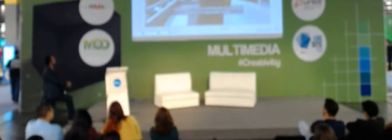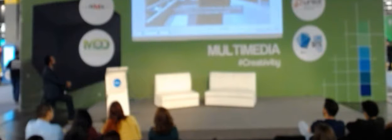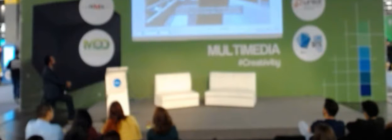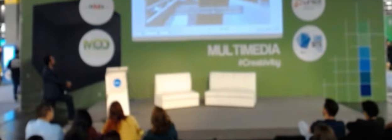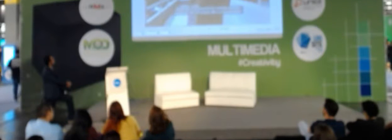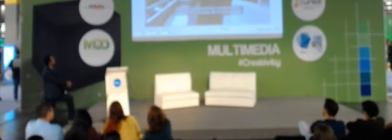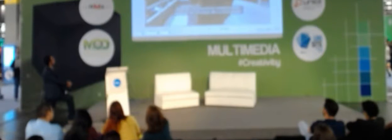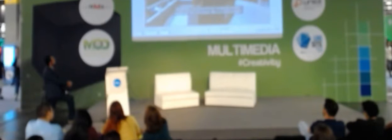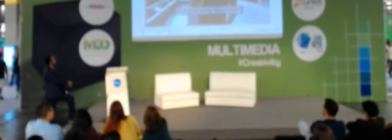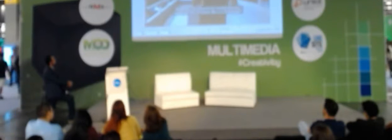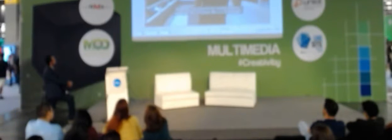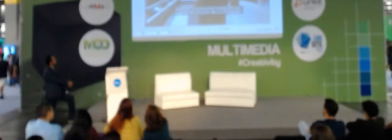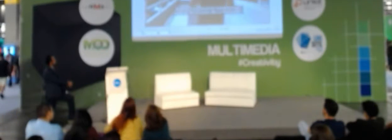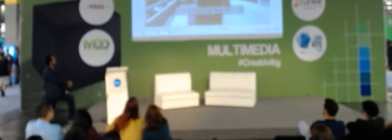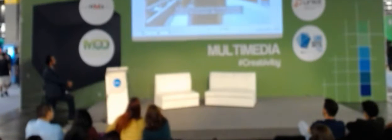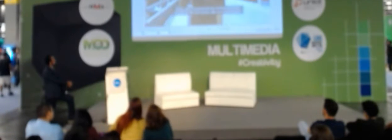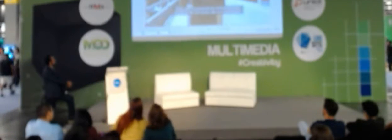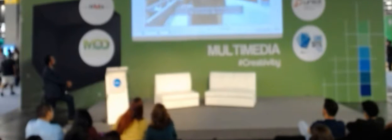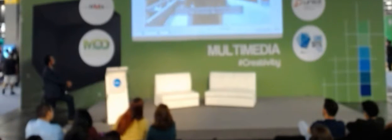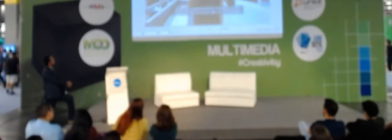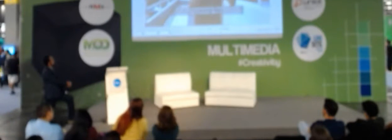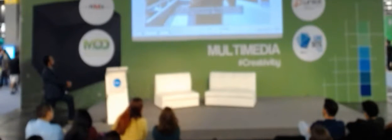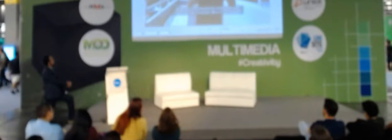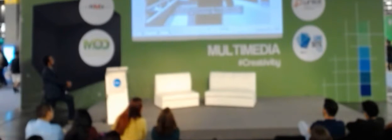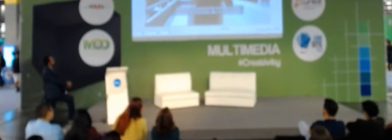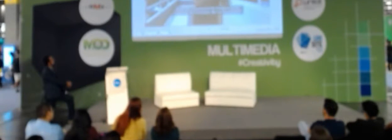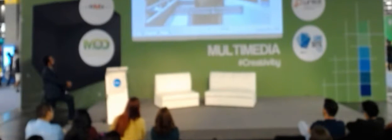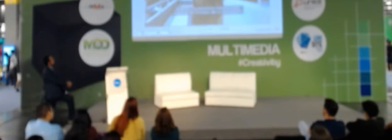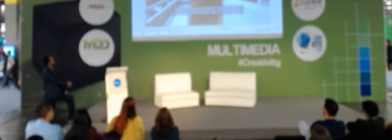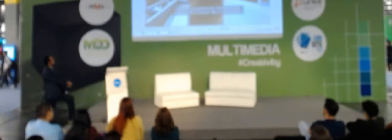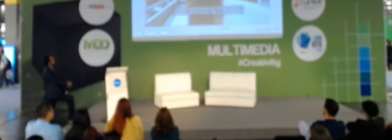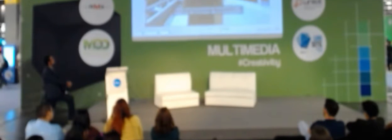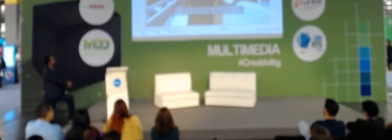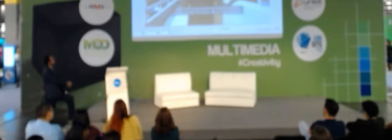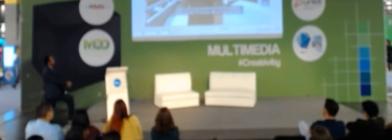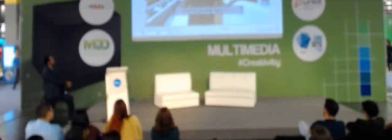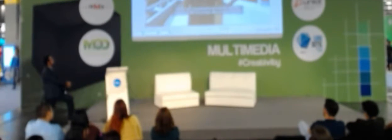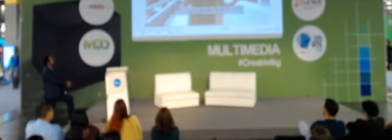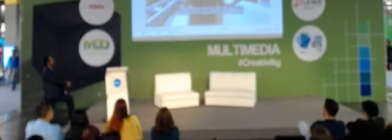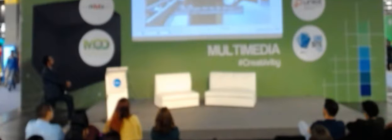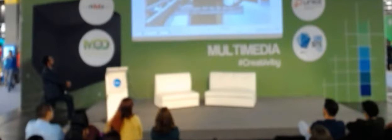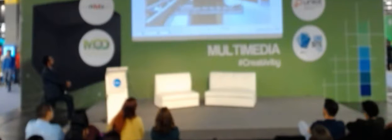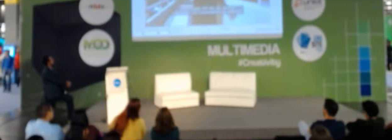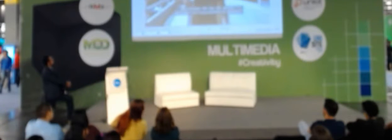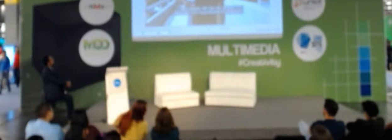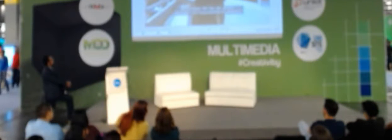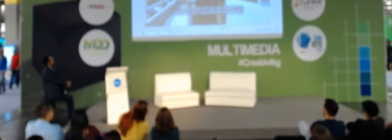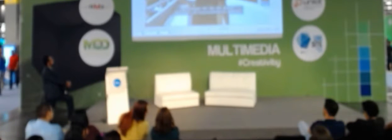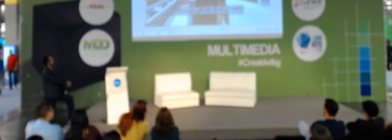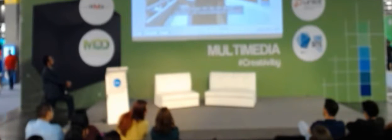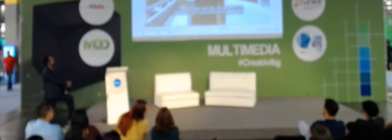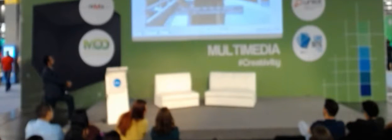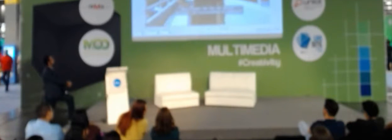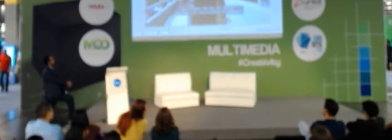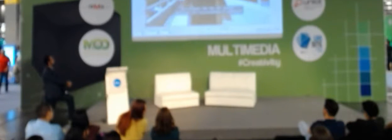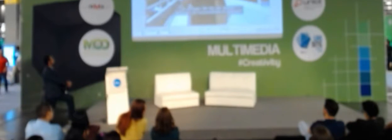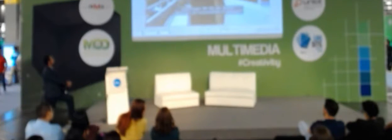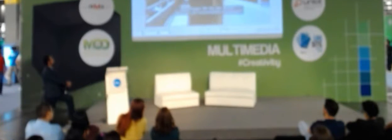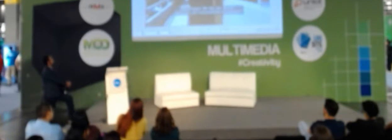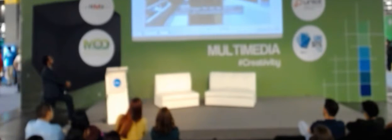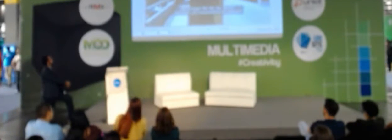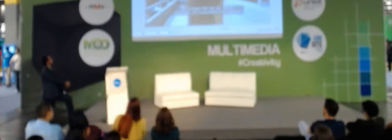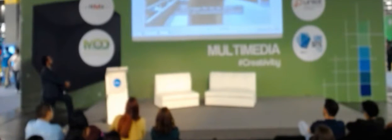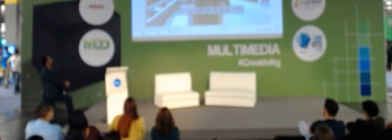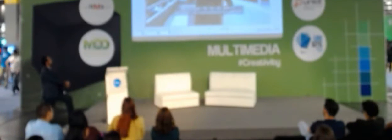Desde que soy pequeño he recibido muchas negativas. No a la prepa, no a la universidad. No al trabajo. No, no, no.